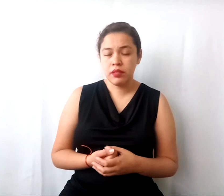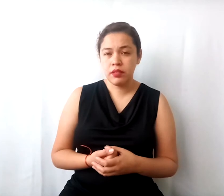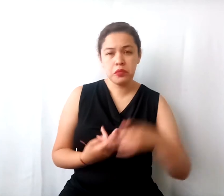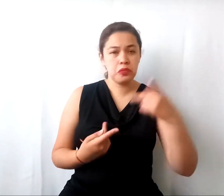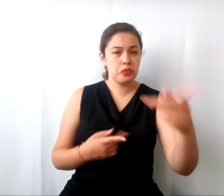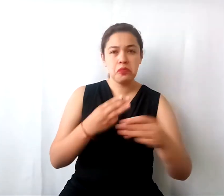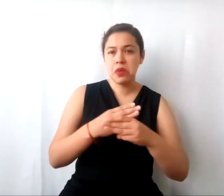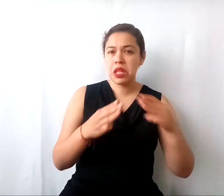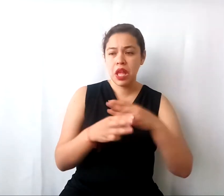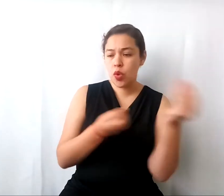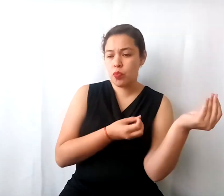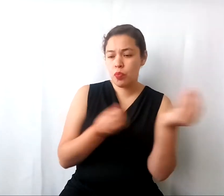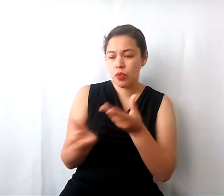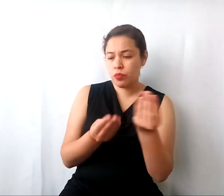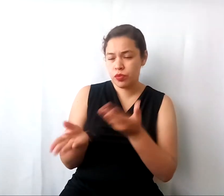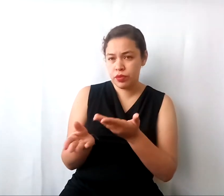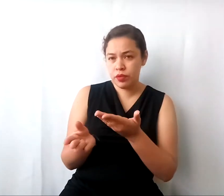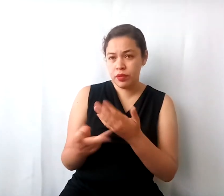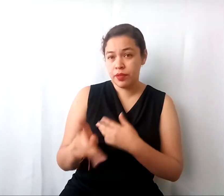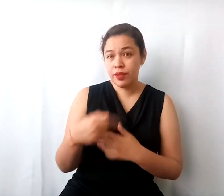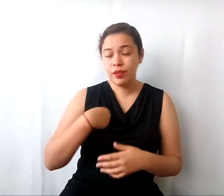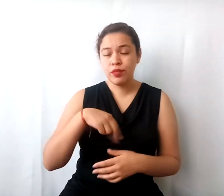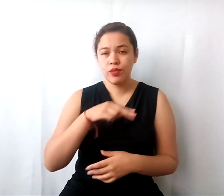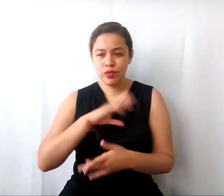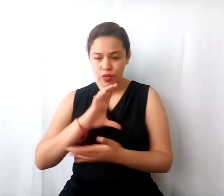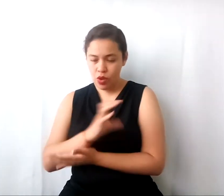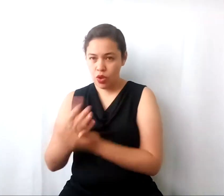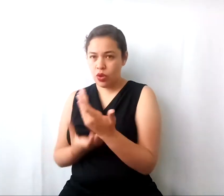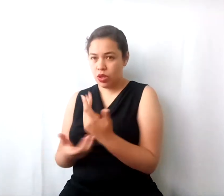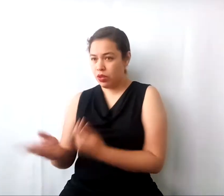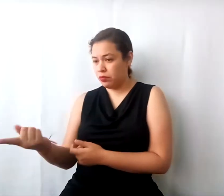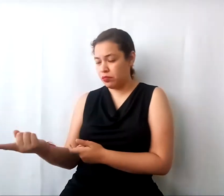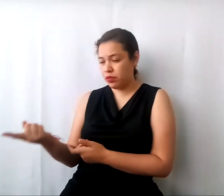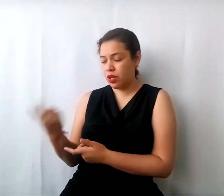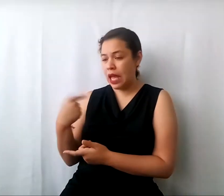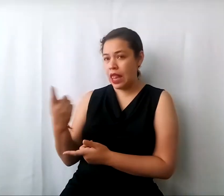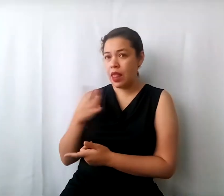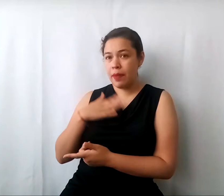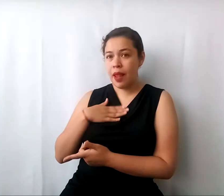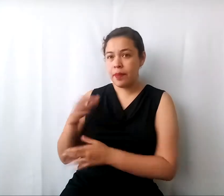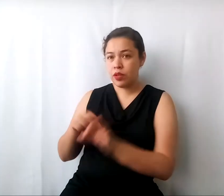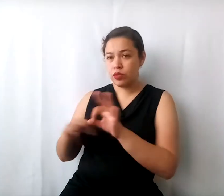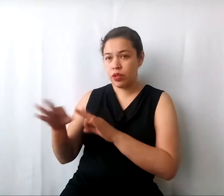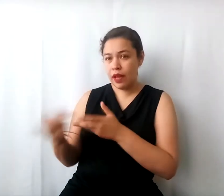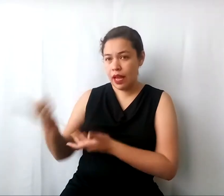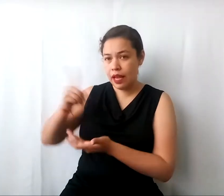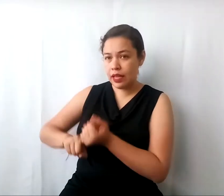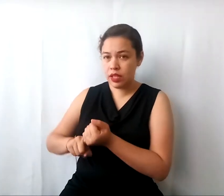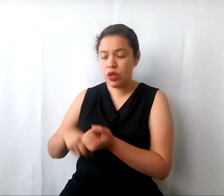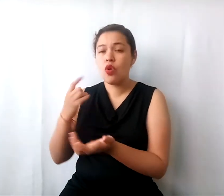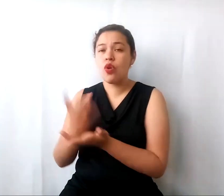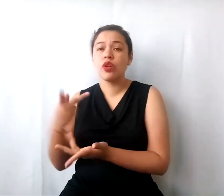herramientas, ¿no? Pero nosotros lo contratamos directamente a él. Solo ponemos a disposición sus servicios.